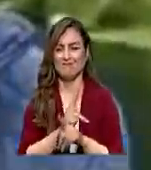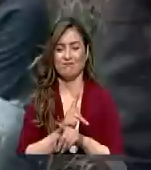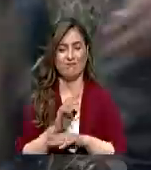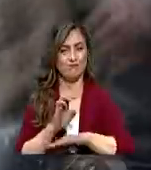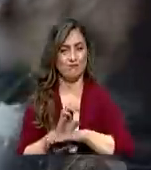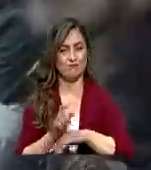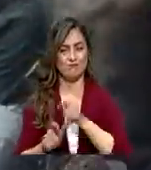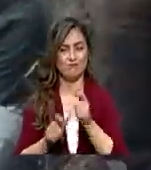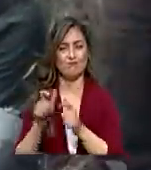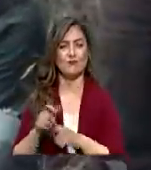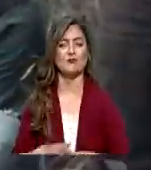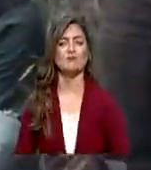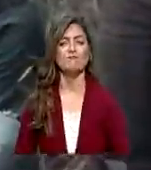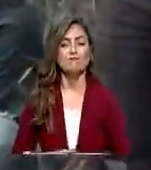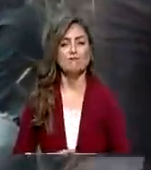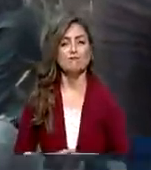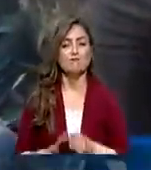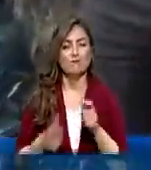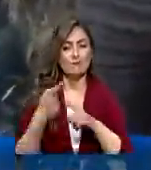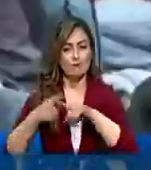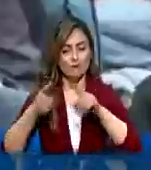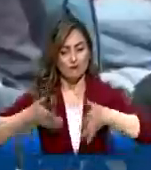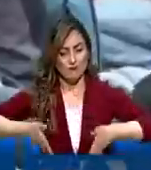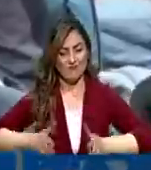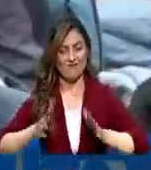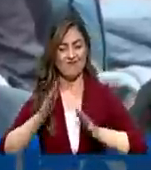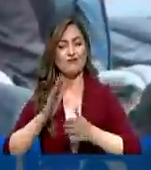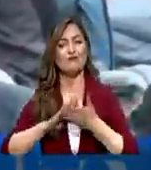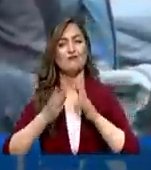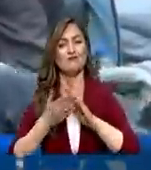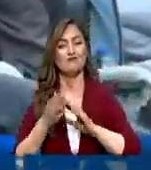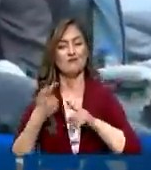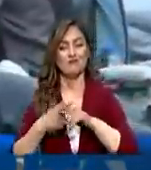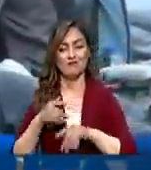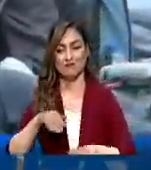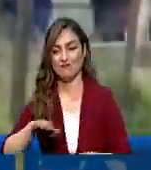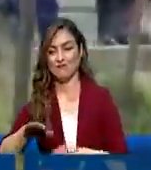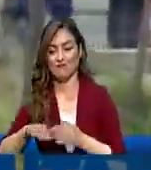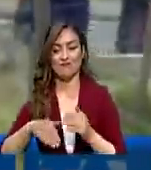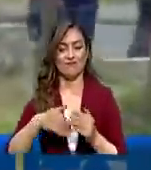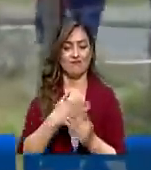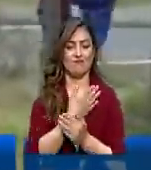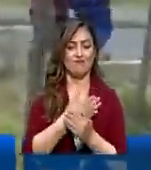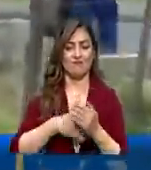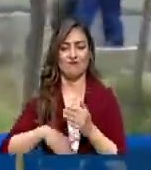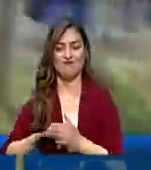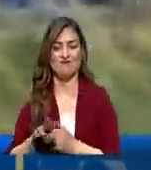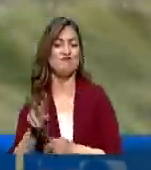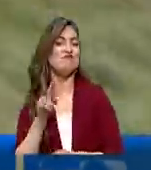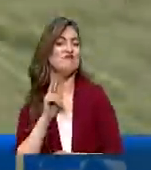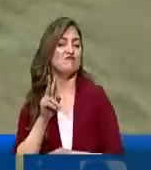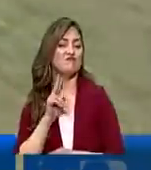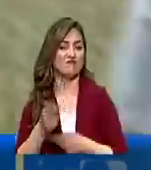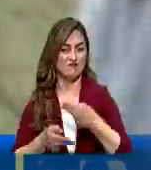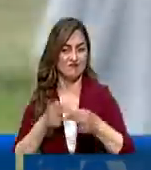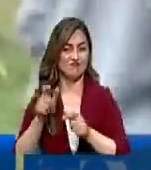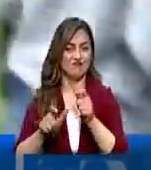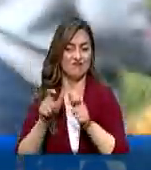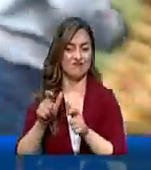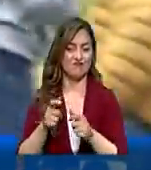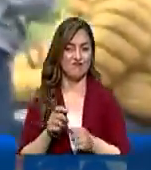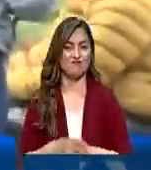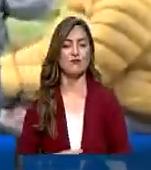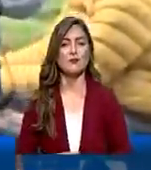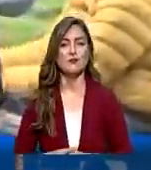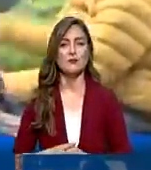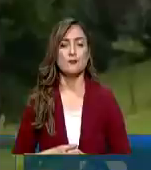personas. Personas de diferentes nacionalidades que ingresan y salen del país, víctimas de las redes transnacionales del tráfico de